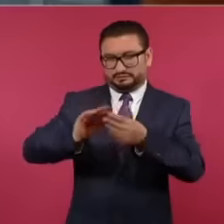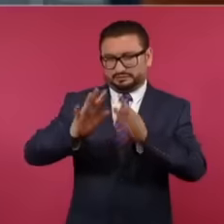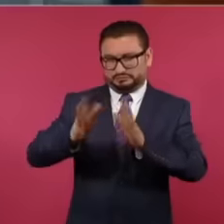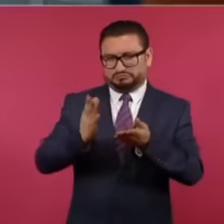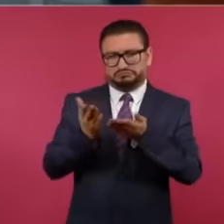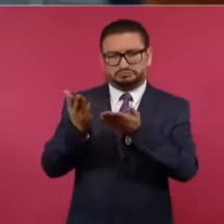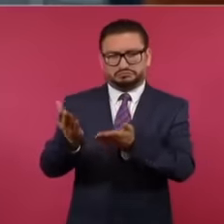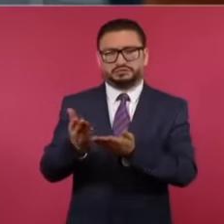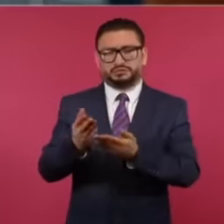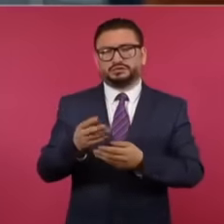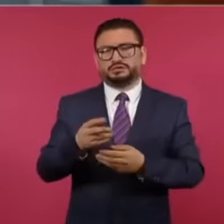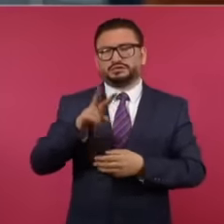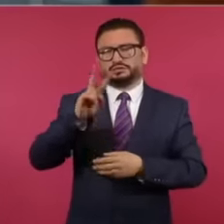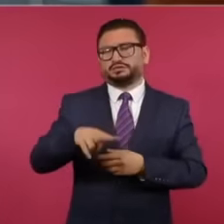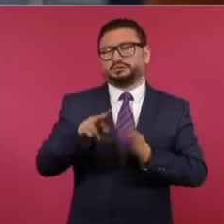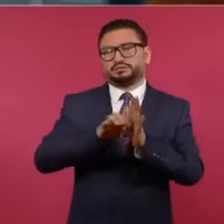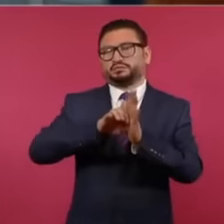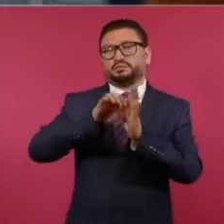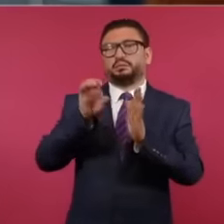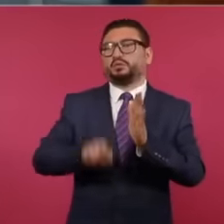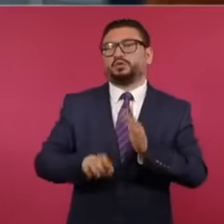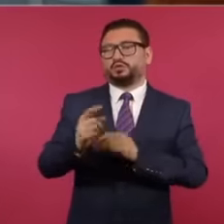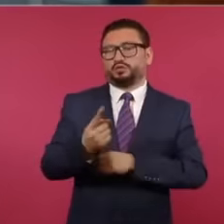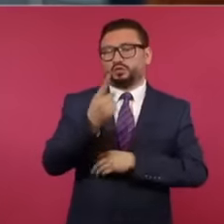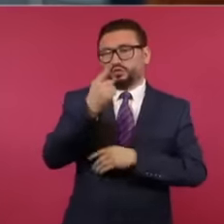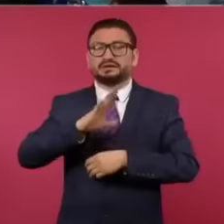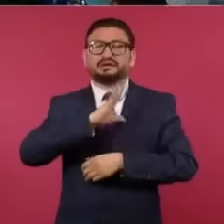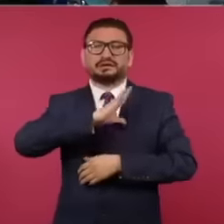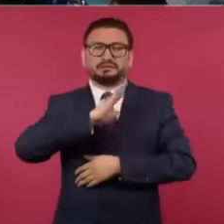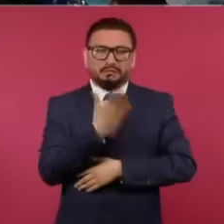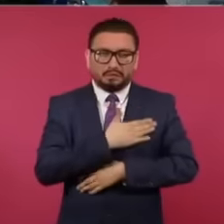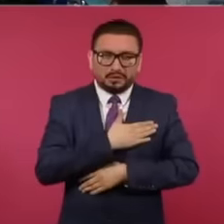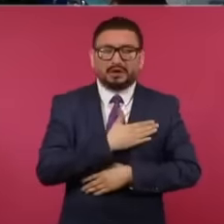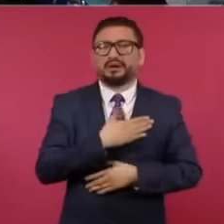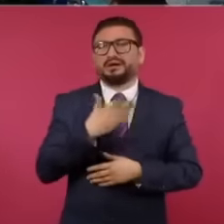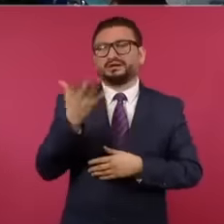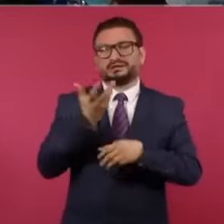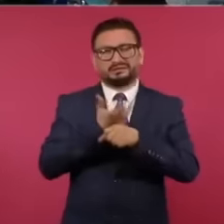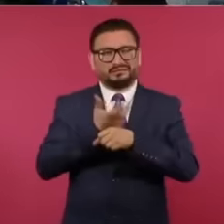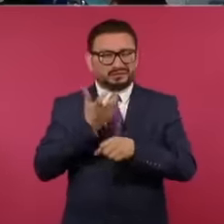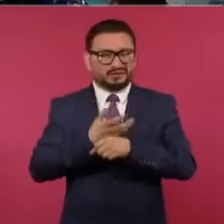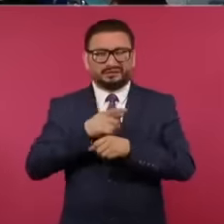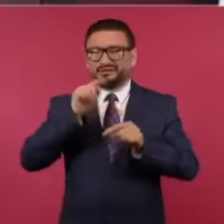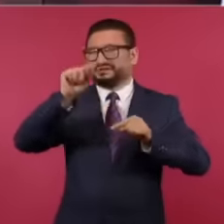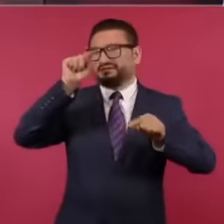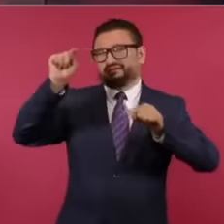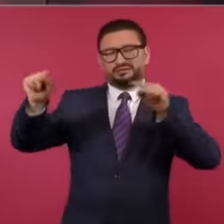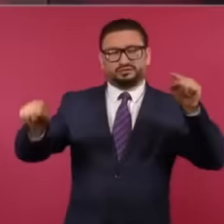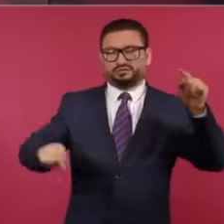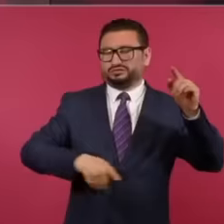Colombia, en Argentina, en España, en Estados Unidos, en todos